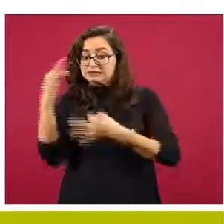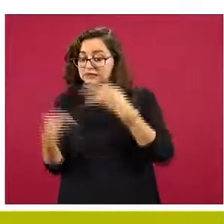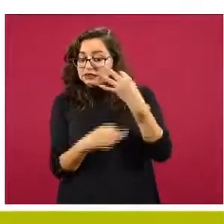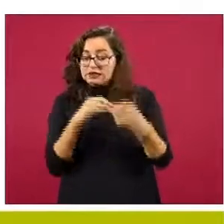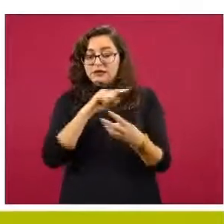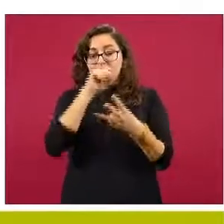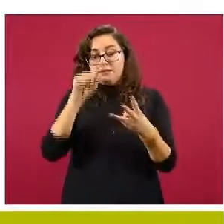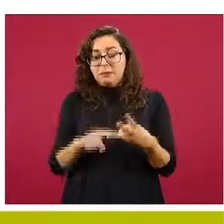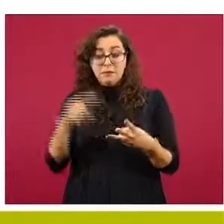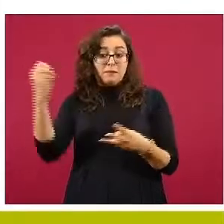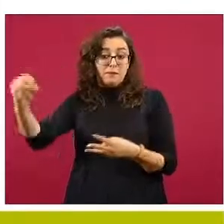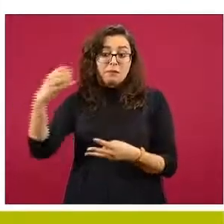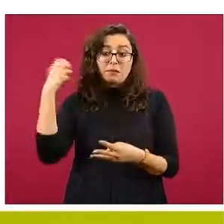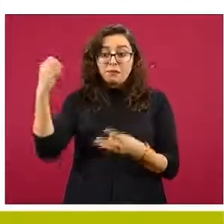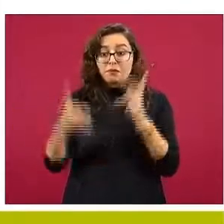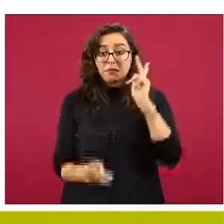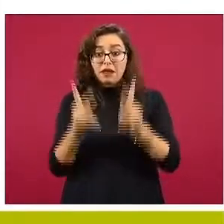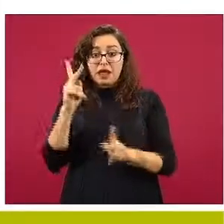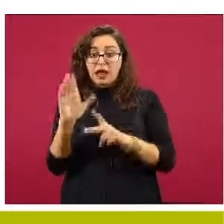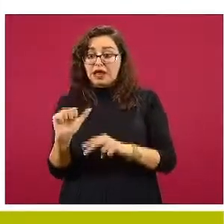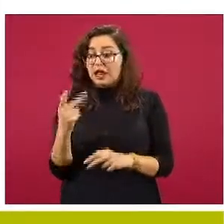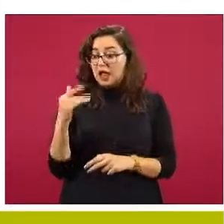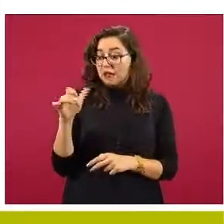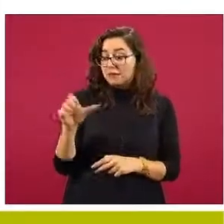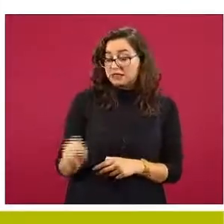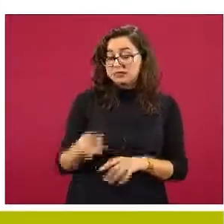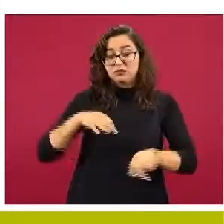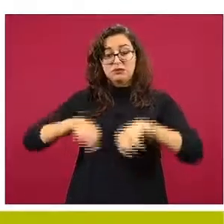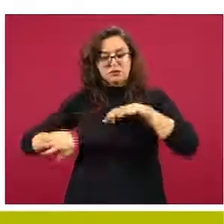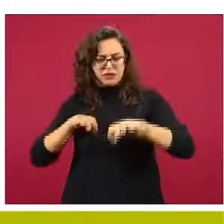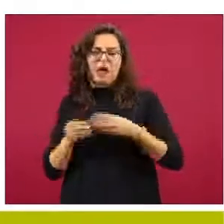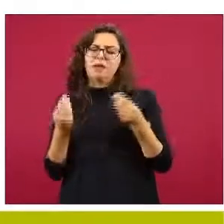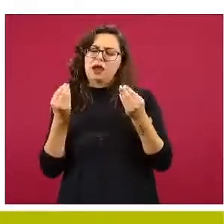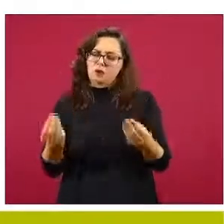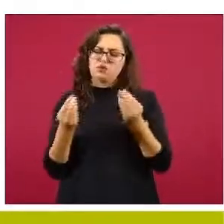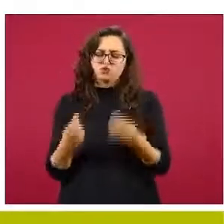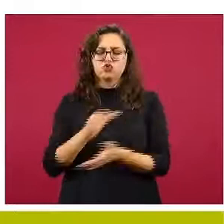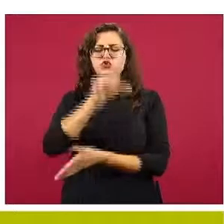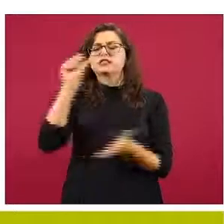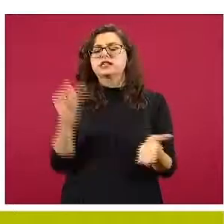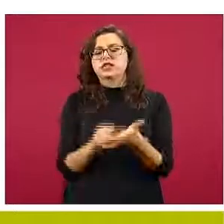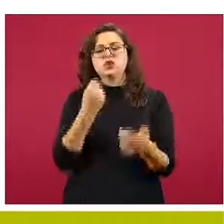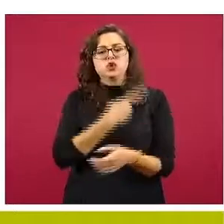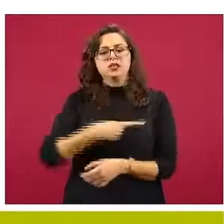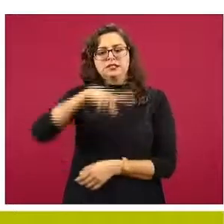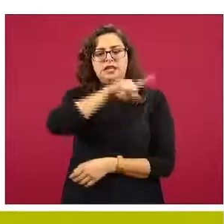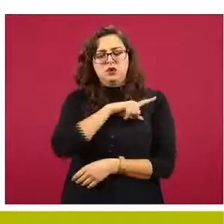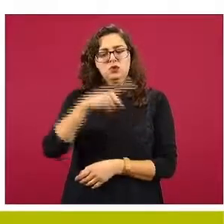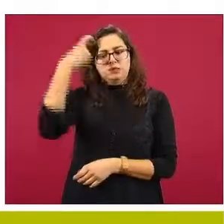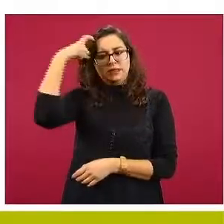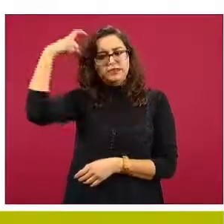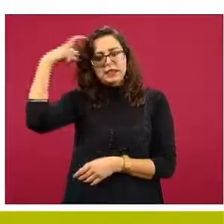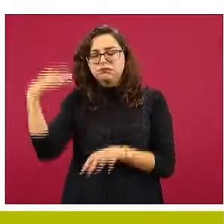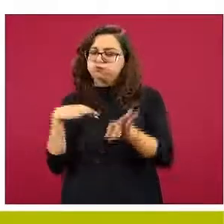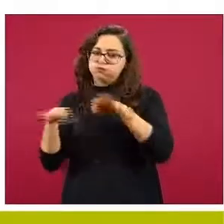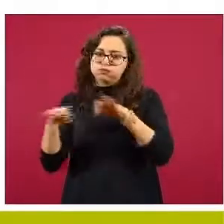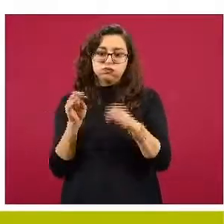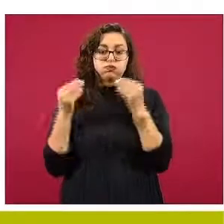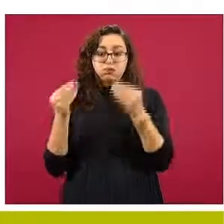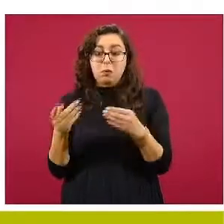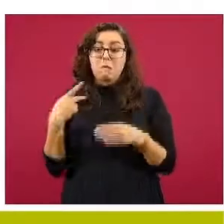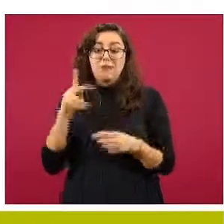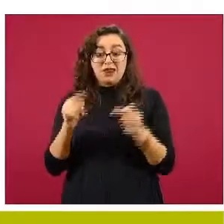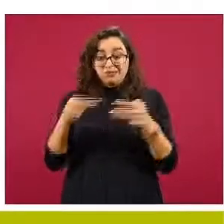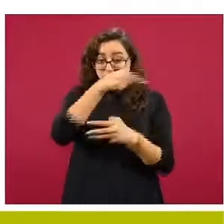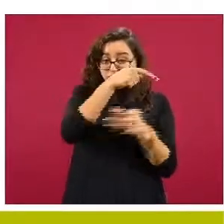que damos desde los CAPAS que hacen muchísimo trabajo o de los centros de salud mental que hacen muchísimo trabajo. Tiene que ver con